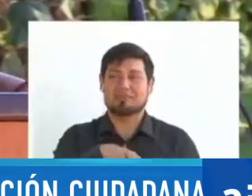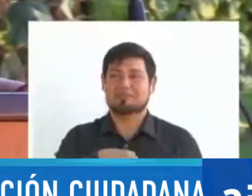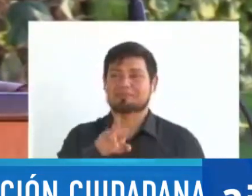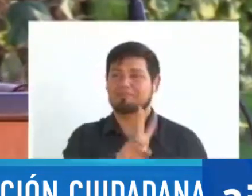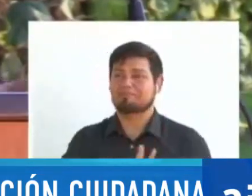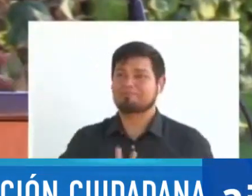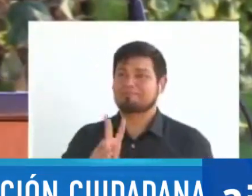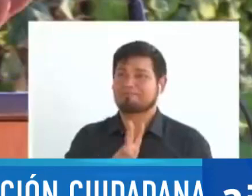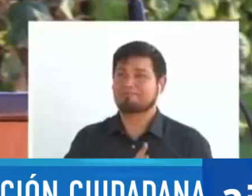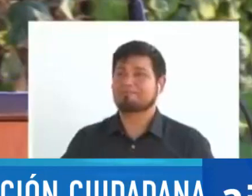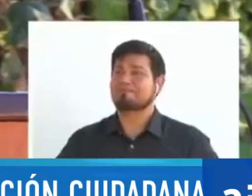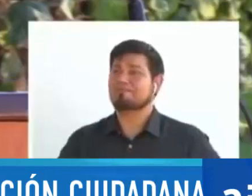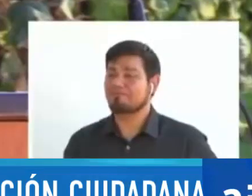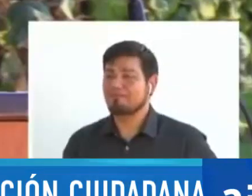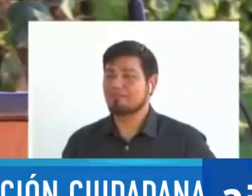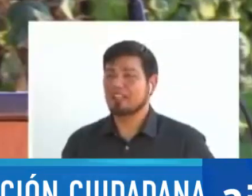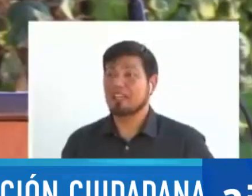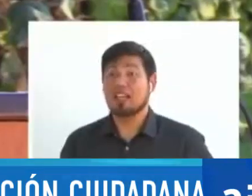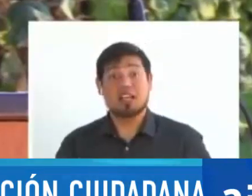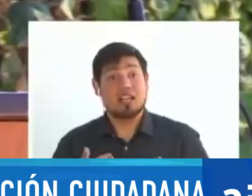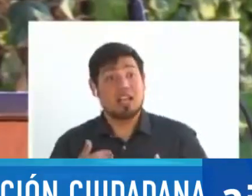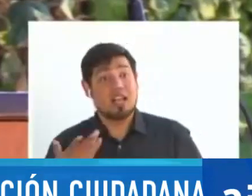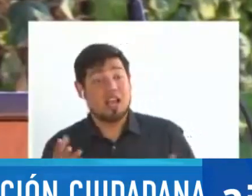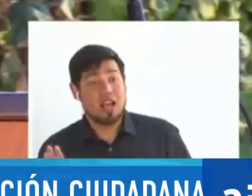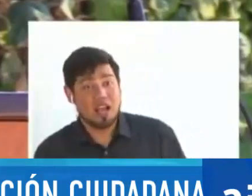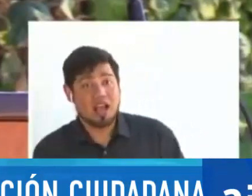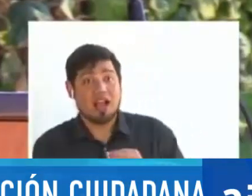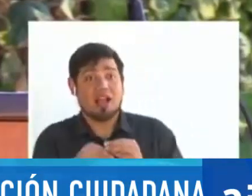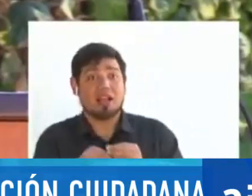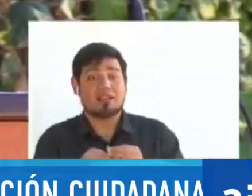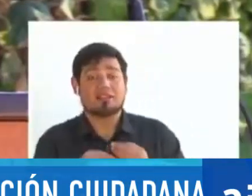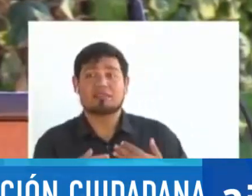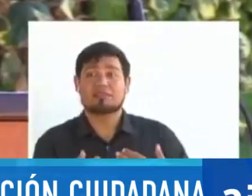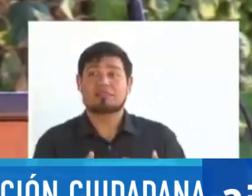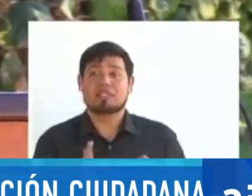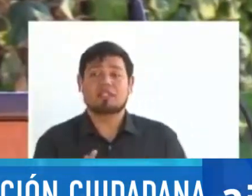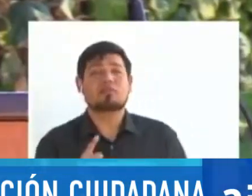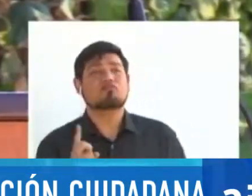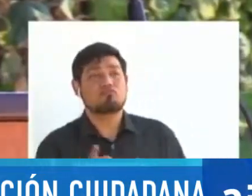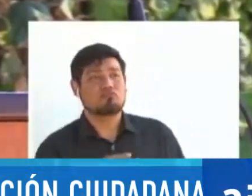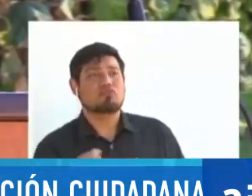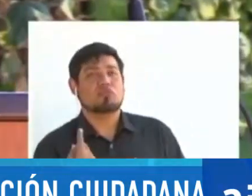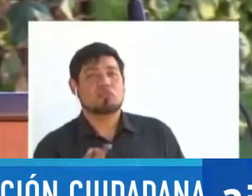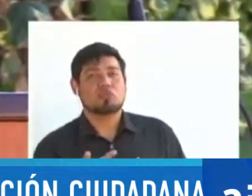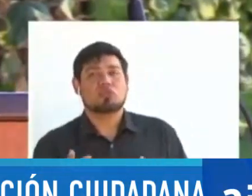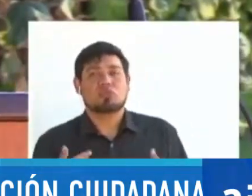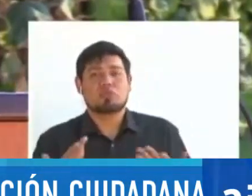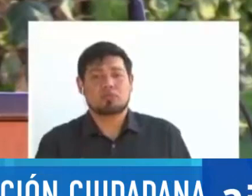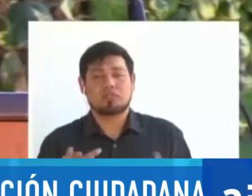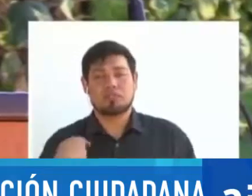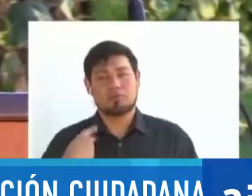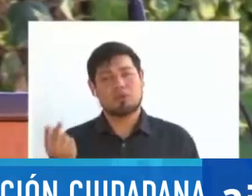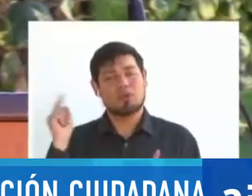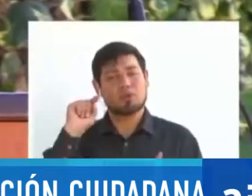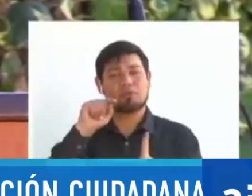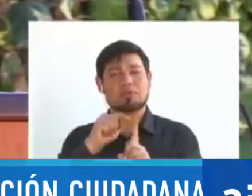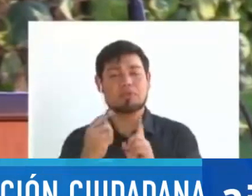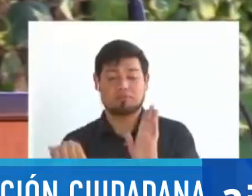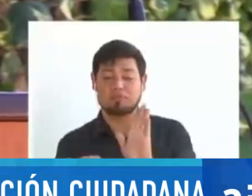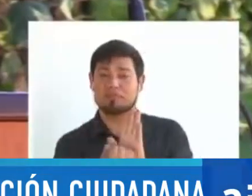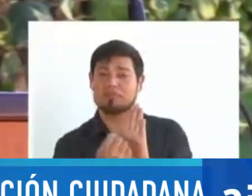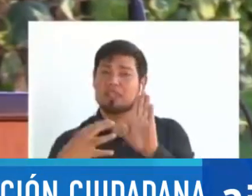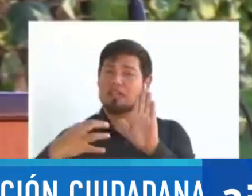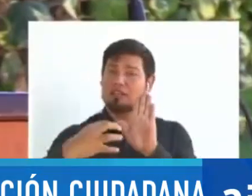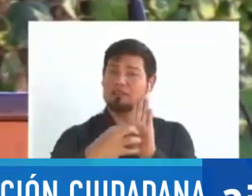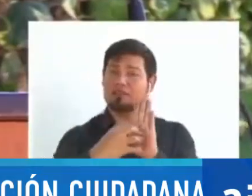mí anunciarlo y transmitirlo. Todos los años lo que queremos es también destacar la huella valdiviana. Como les